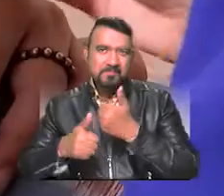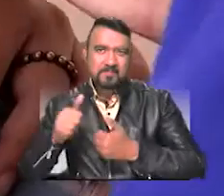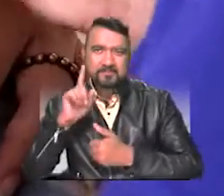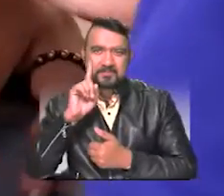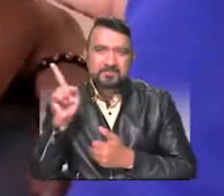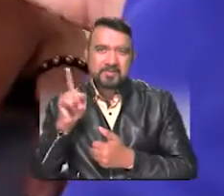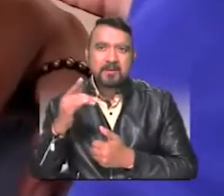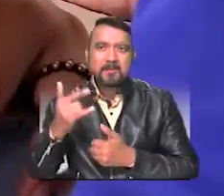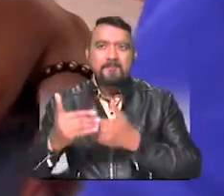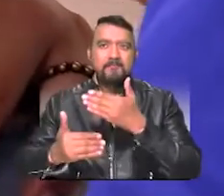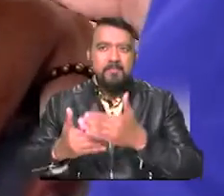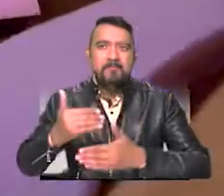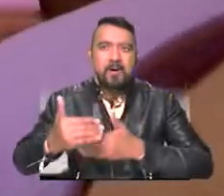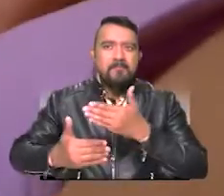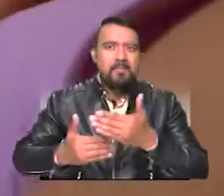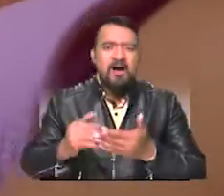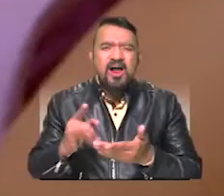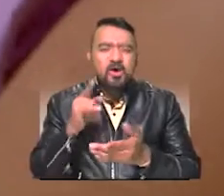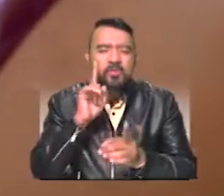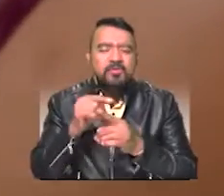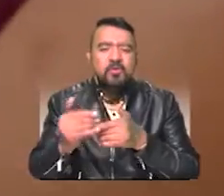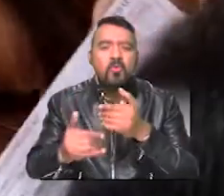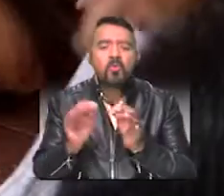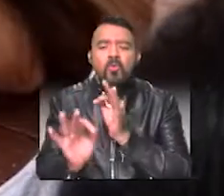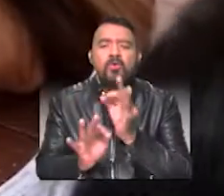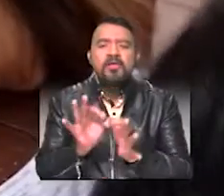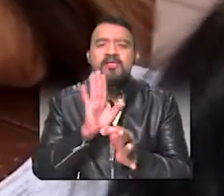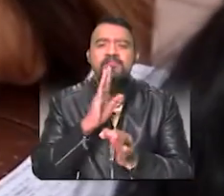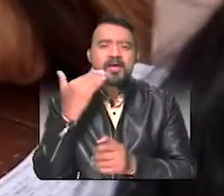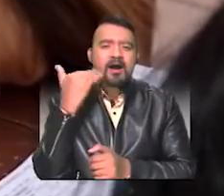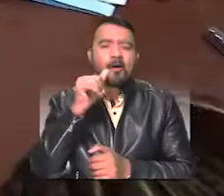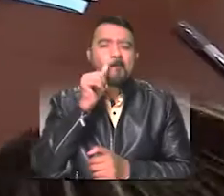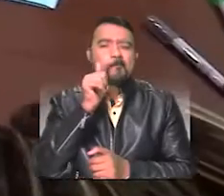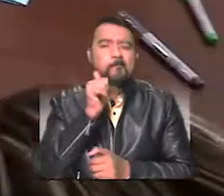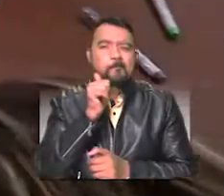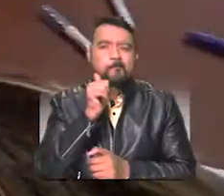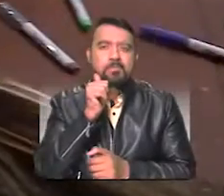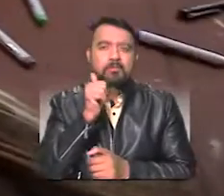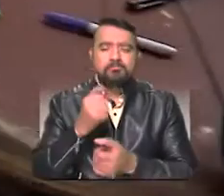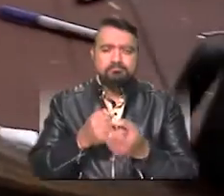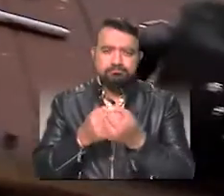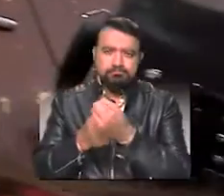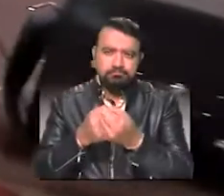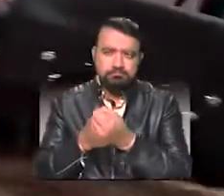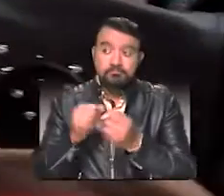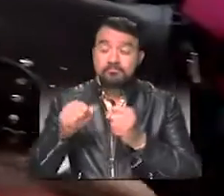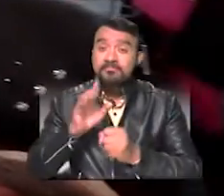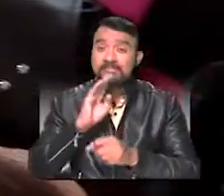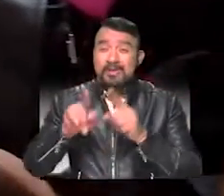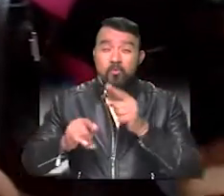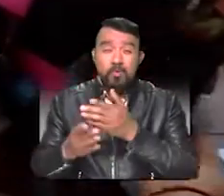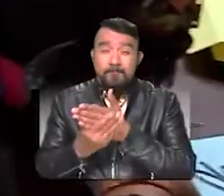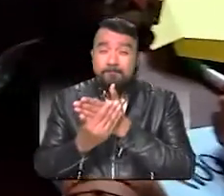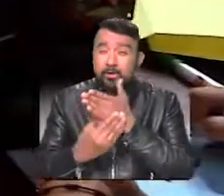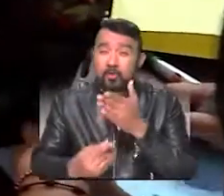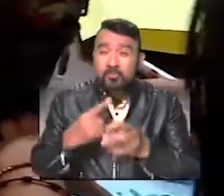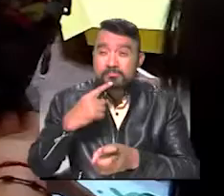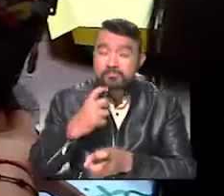formación, las rutas de atención integral en salud materna para aquellas mujeres que se encuentren en condiciones de